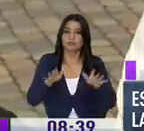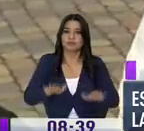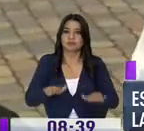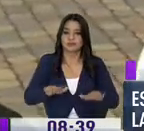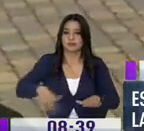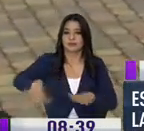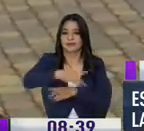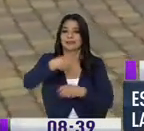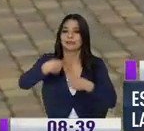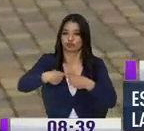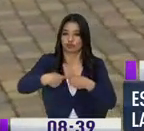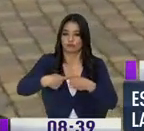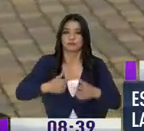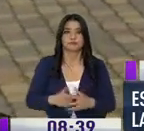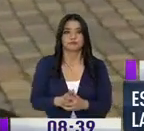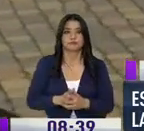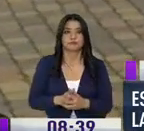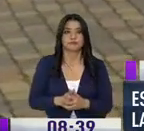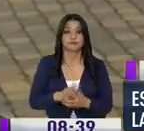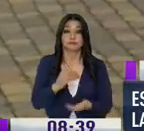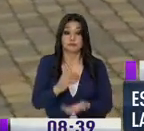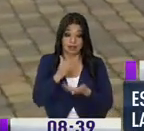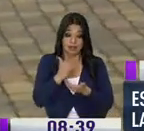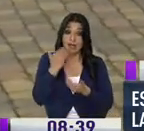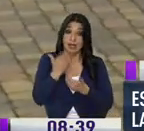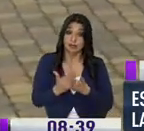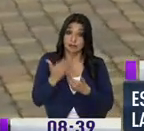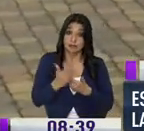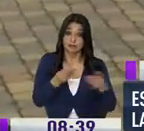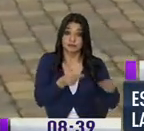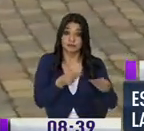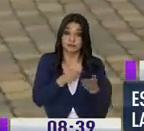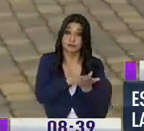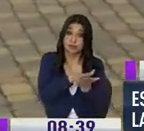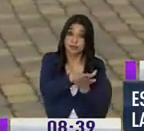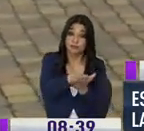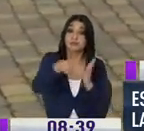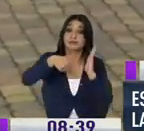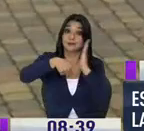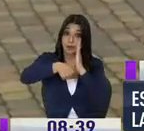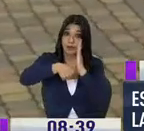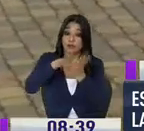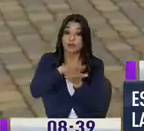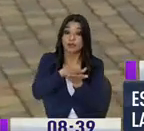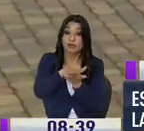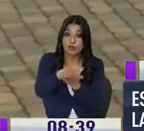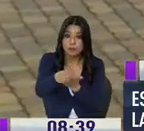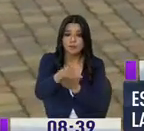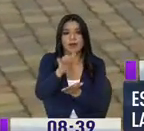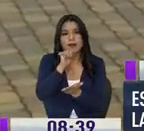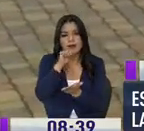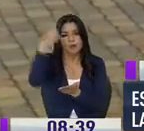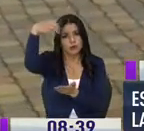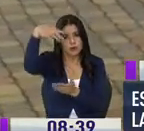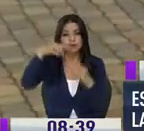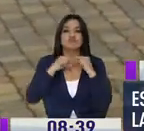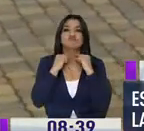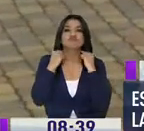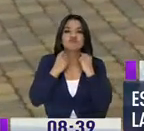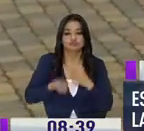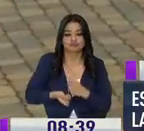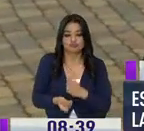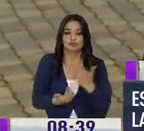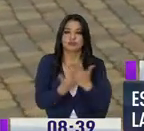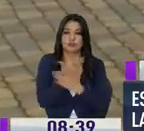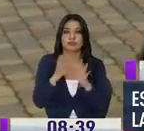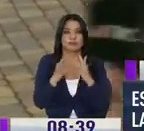Metropolitano de Quito. Es muy importante que para las adopciones, por favor, nos traigan la copia de cédula, la copia de un servicio básico, un collar y una correa para el nuevo